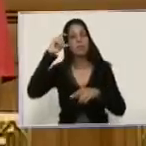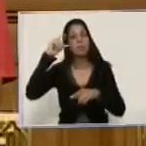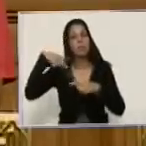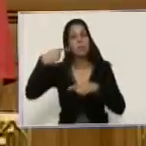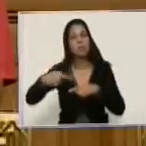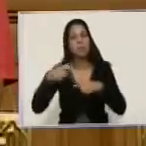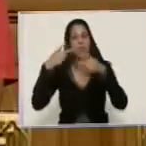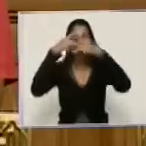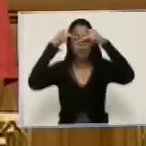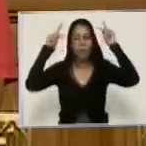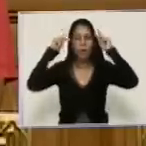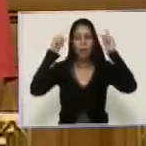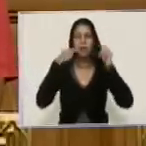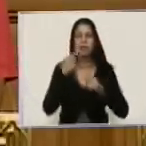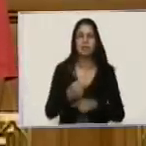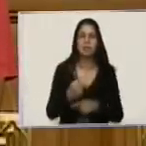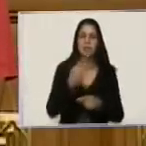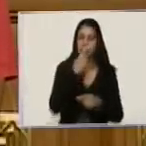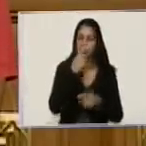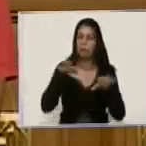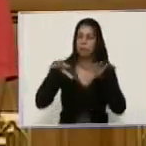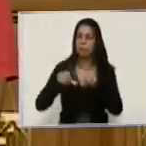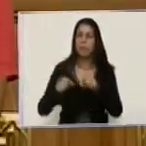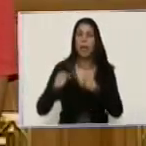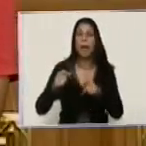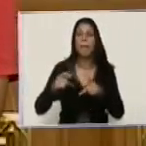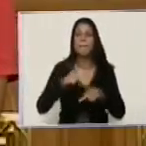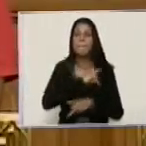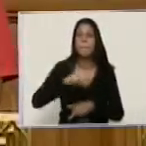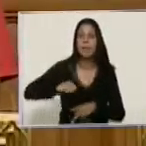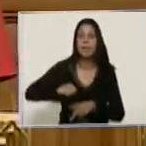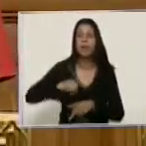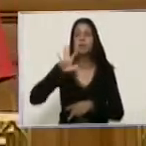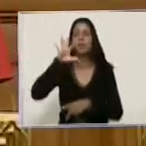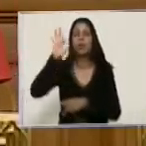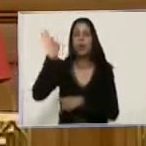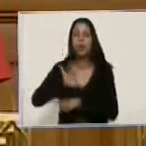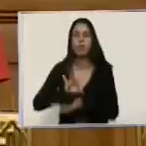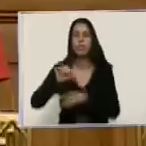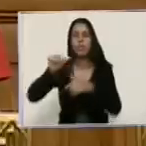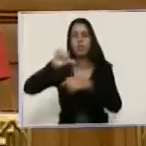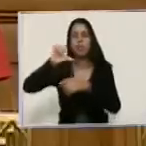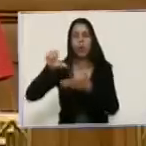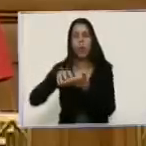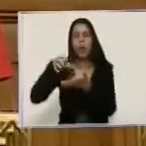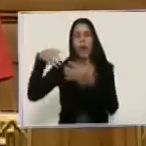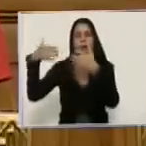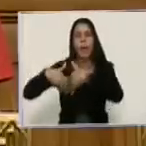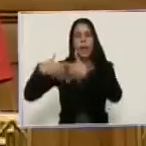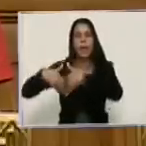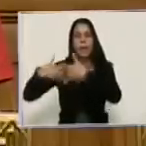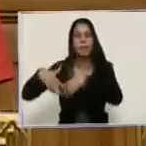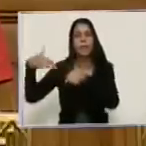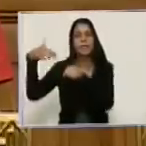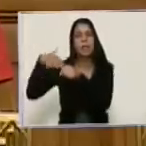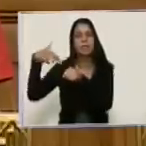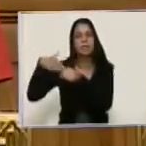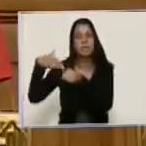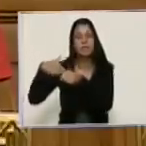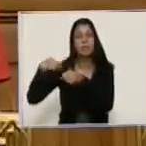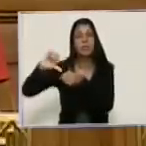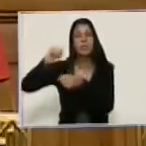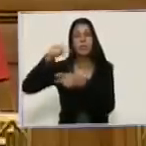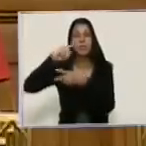el 5% de Saudi Aramco. Saudi Aramco es la segunda empresa con más reservas de petróleo del planeta